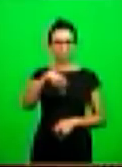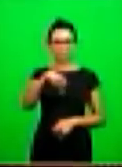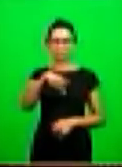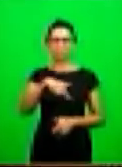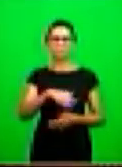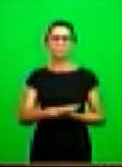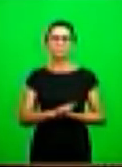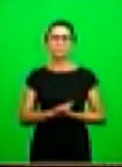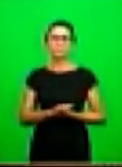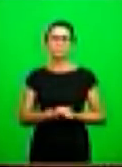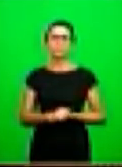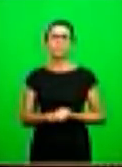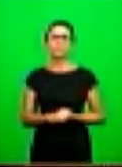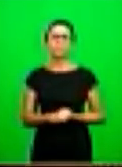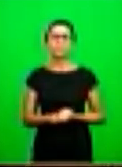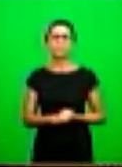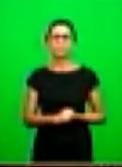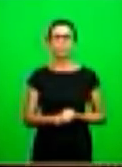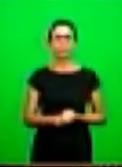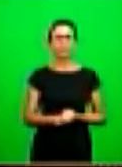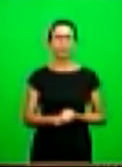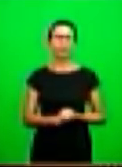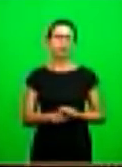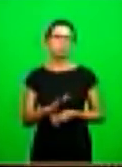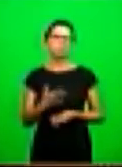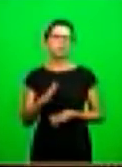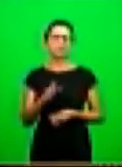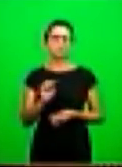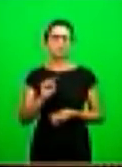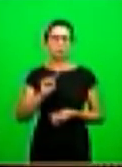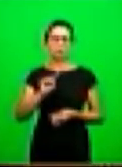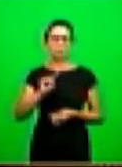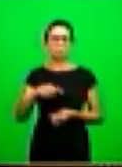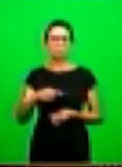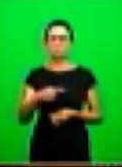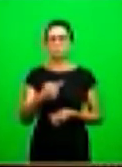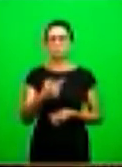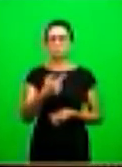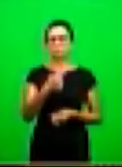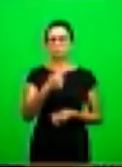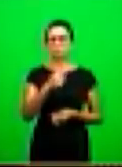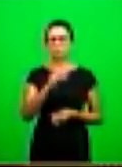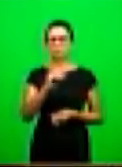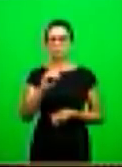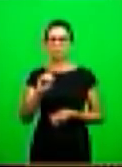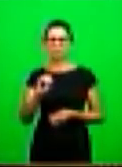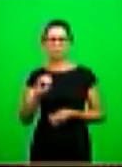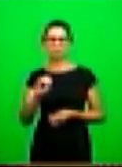Miqueas, que el texto ya está aquí proyectado, pero más o menos 1700 pocos